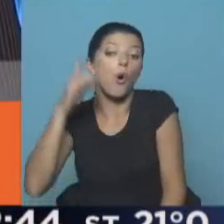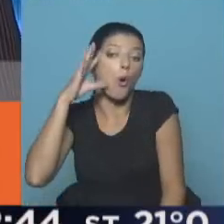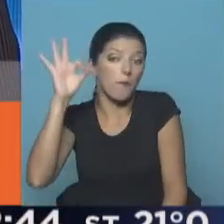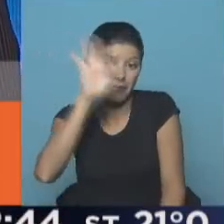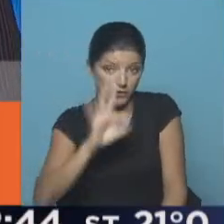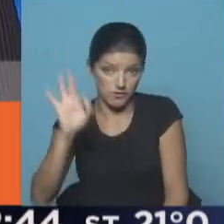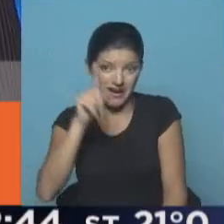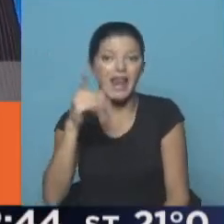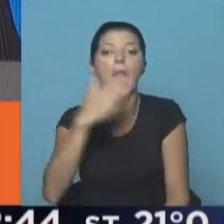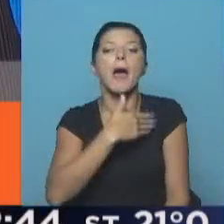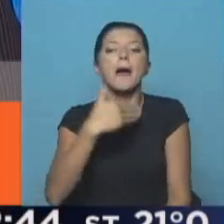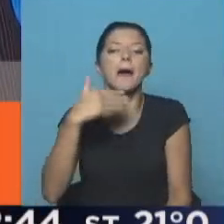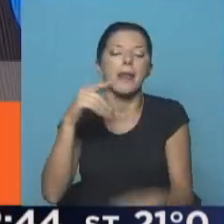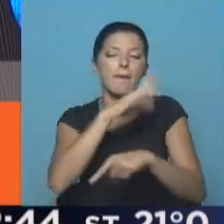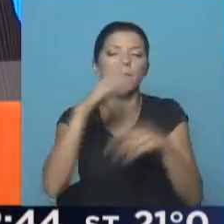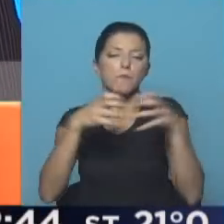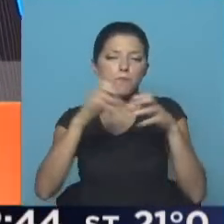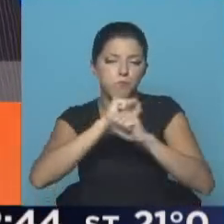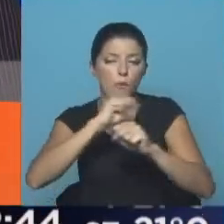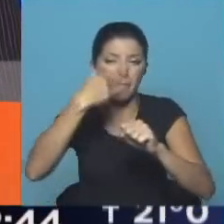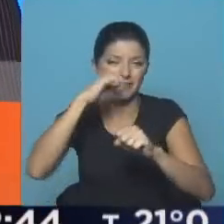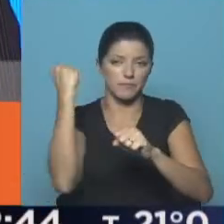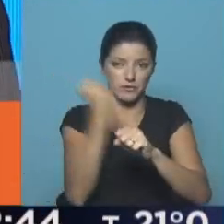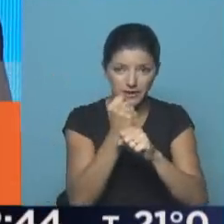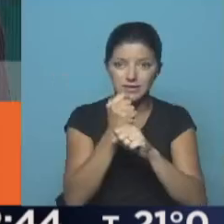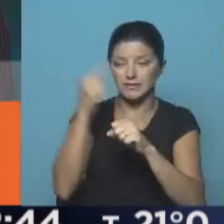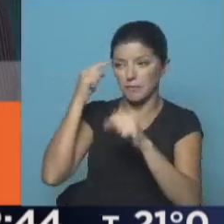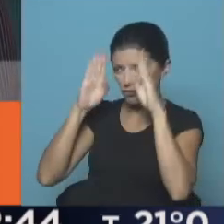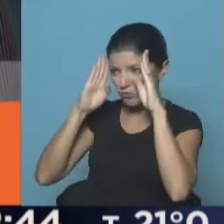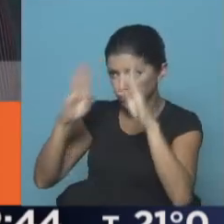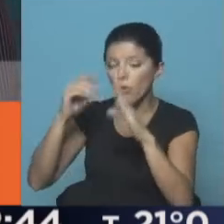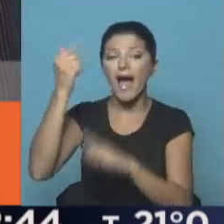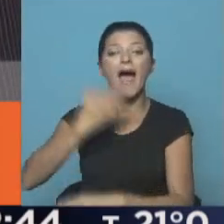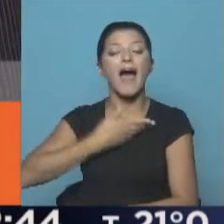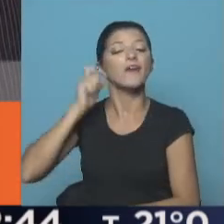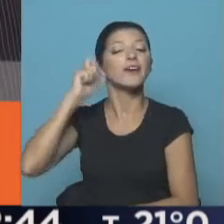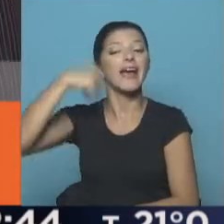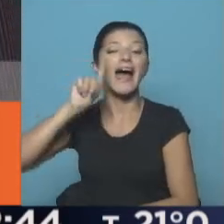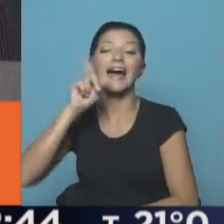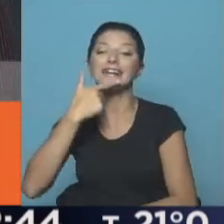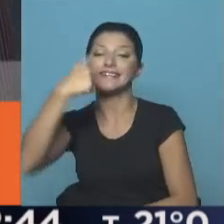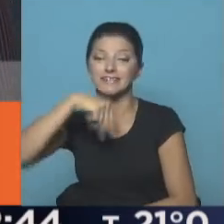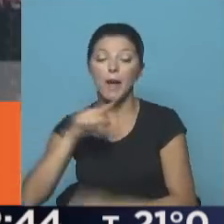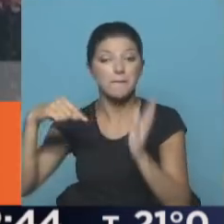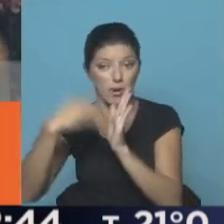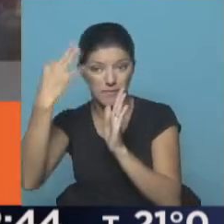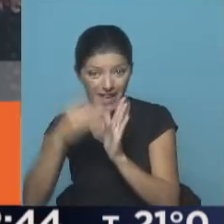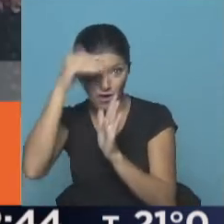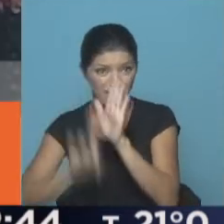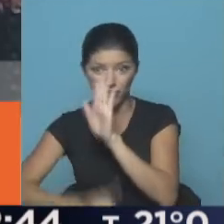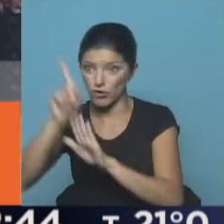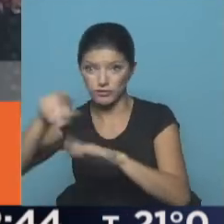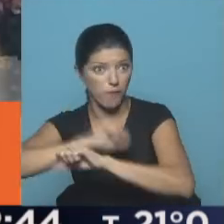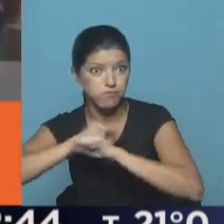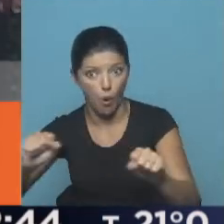la madre de todas las bombas le apuntó a Afganistán, pero cayó en Corea del Norte. Es decir, cuando él envía el portaaviones y